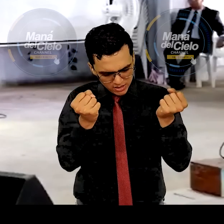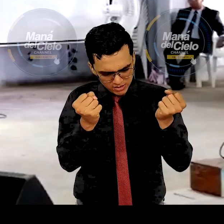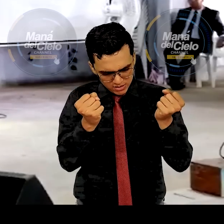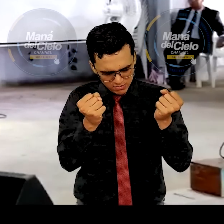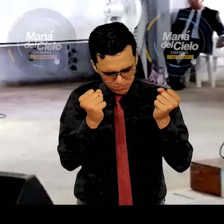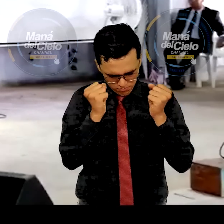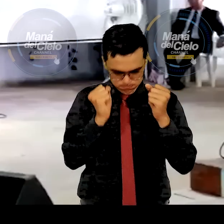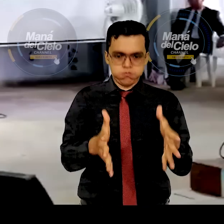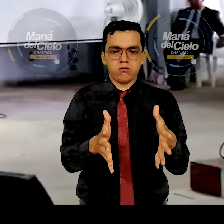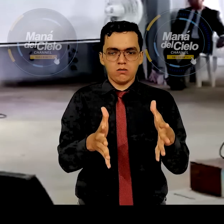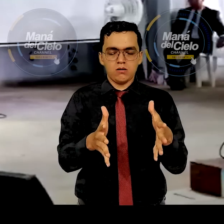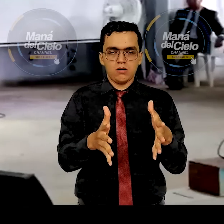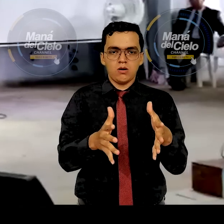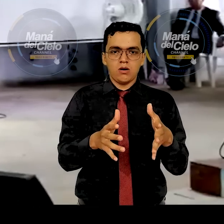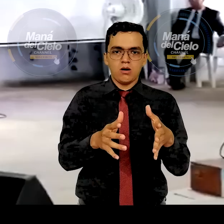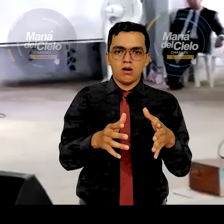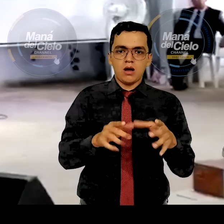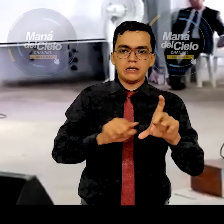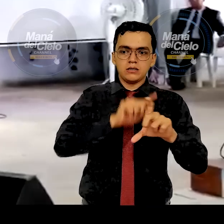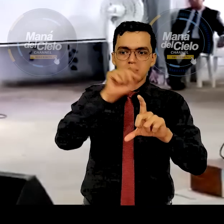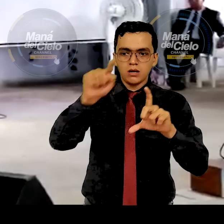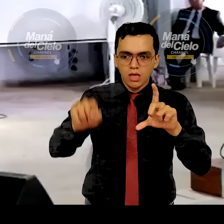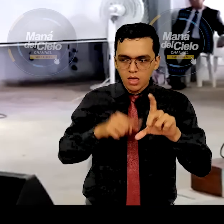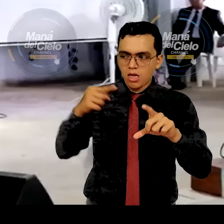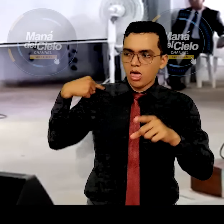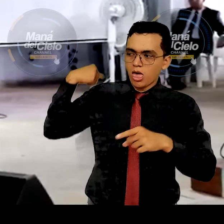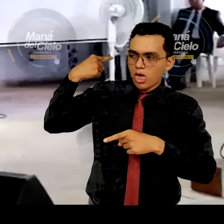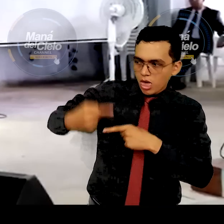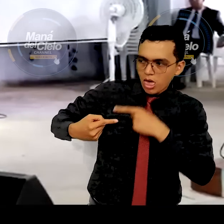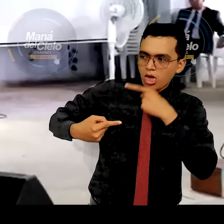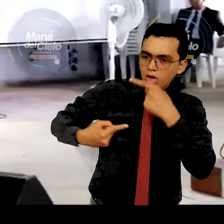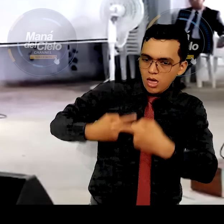Pero me reaccioné yo, ¿no? Yo dije que hasta aquí si me tocaba a mí no hay problema.